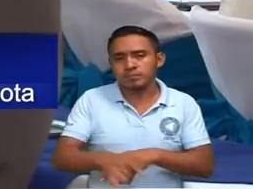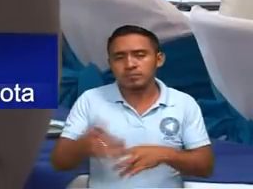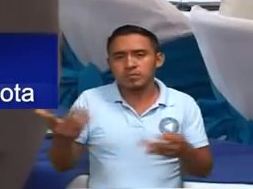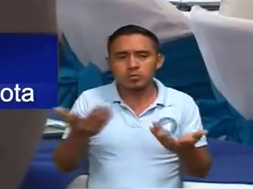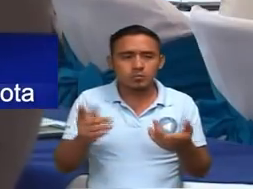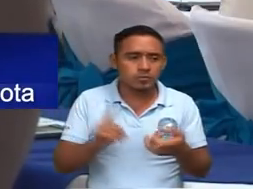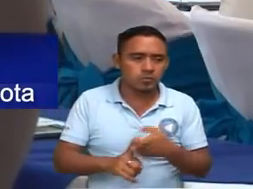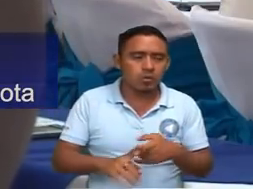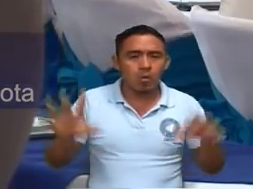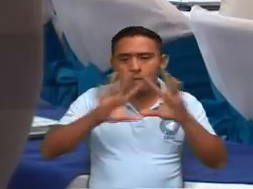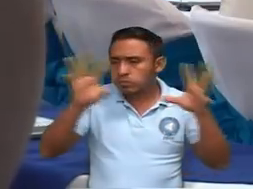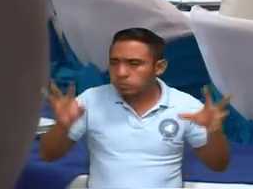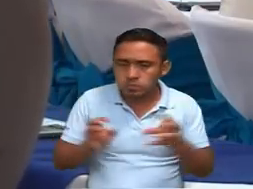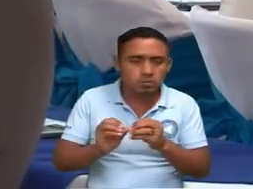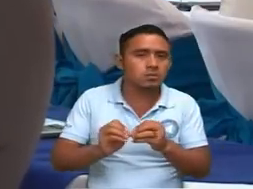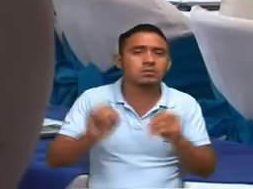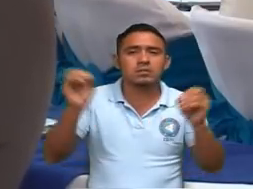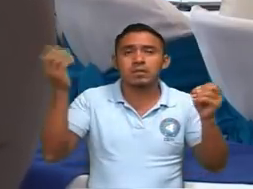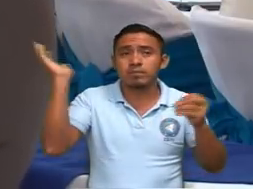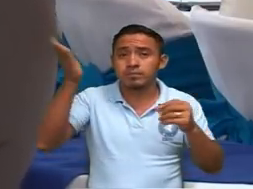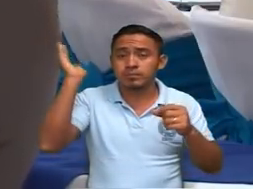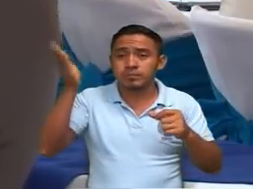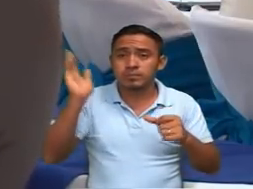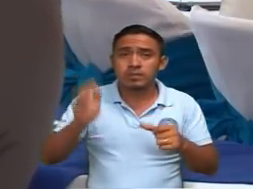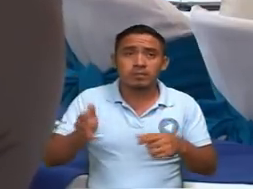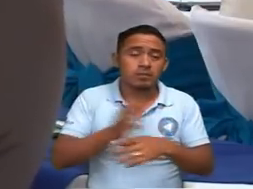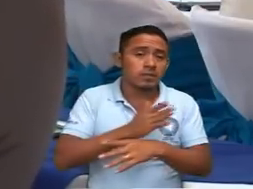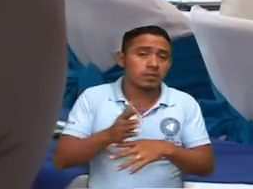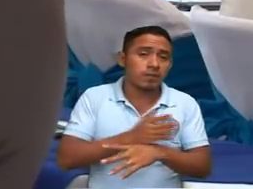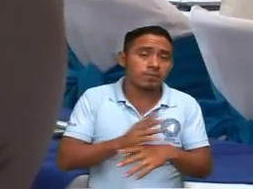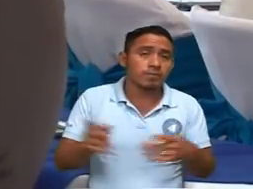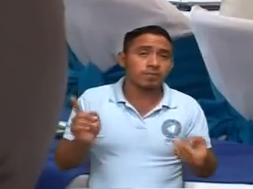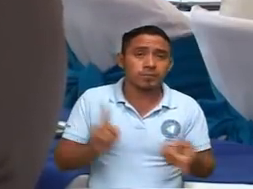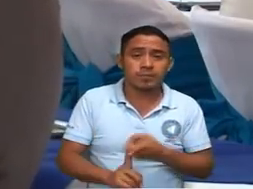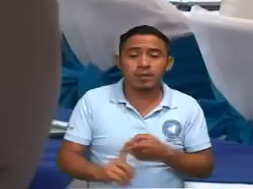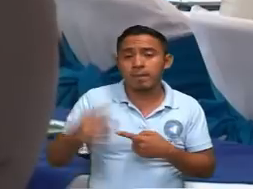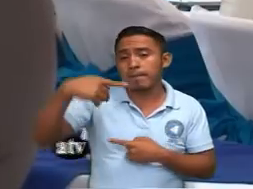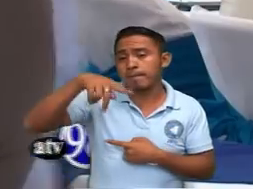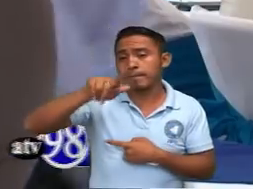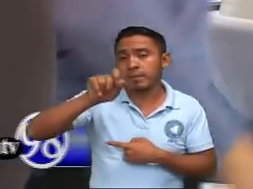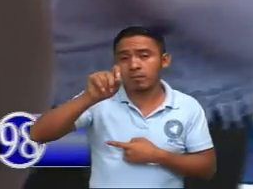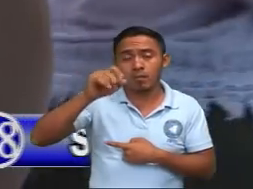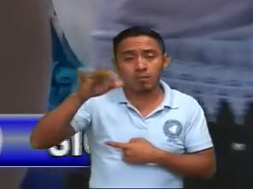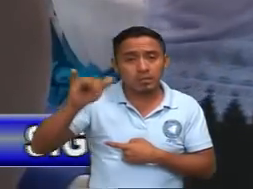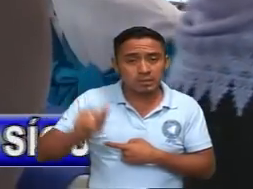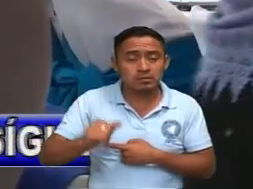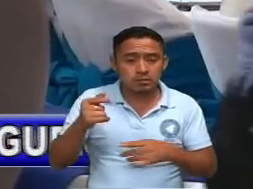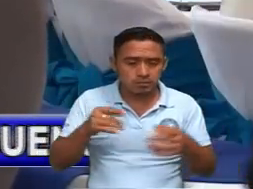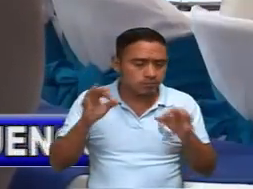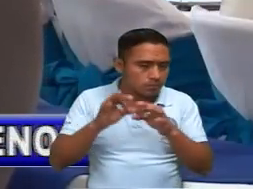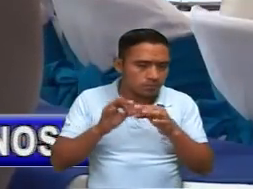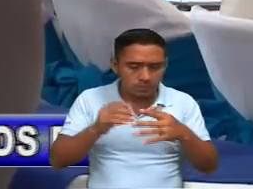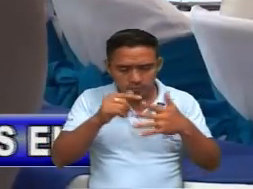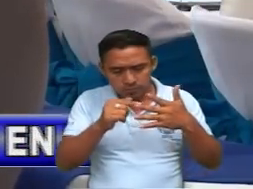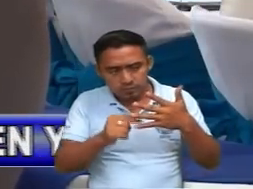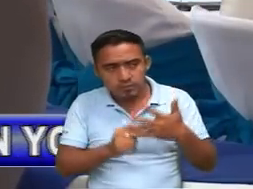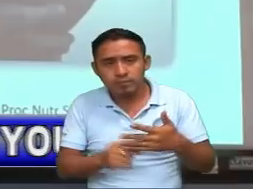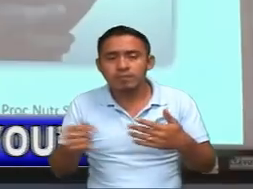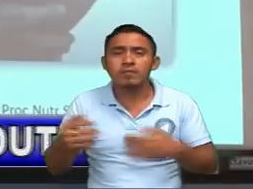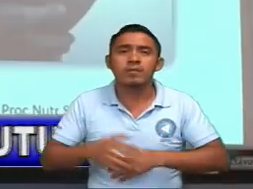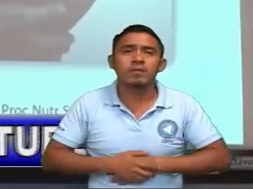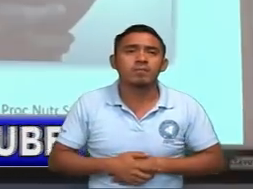en global, en todas las charlas, el manejo de diferentes patologías, pero que todas lleven en conjunto una valoración